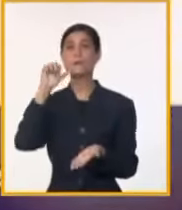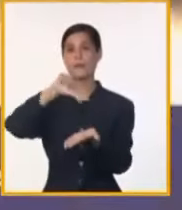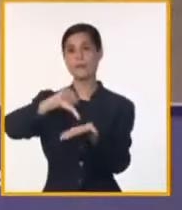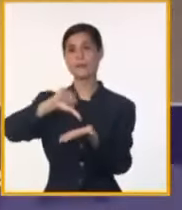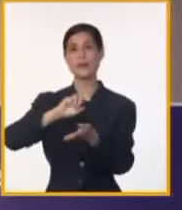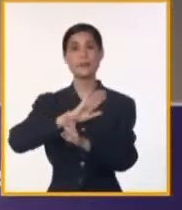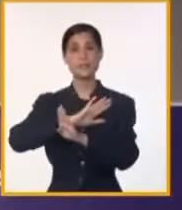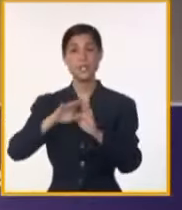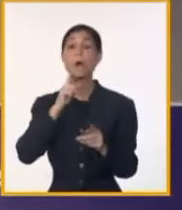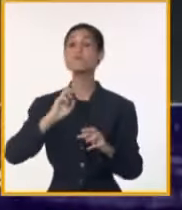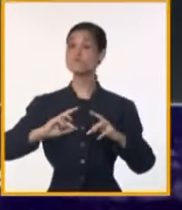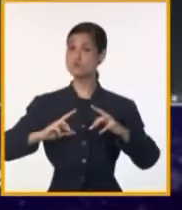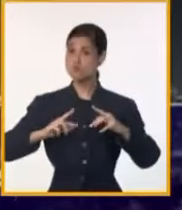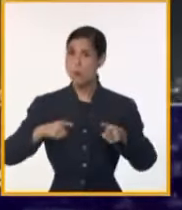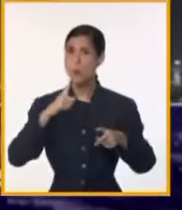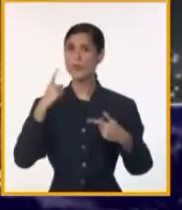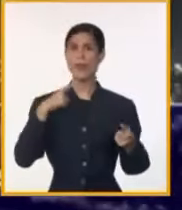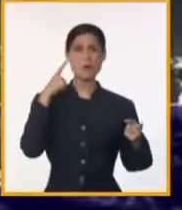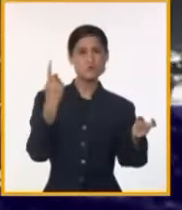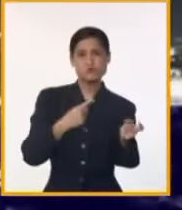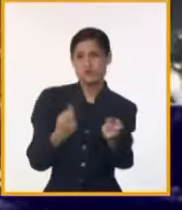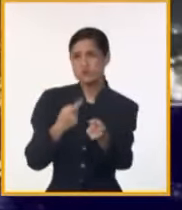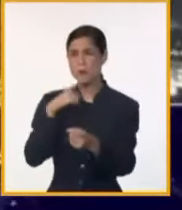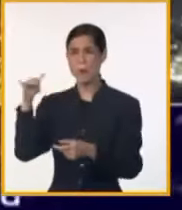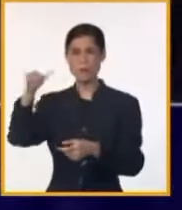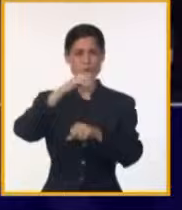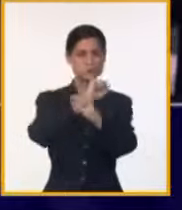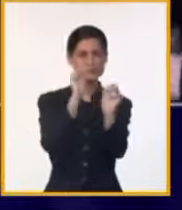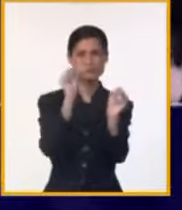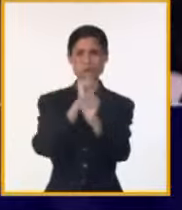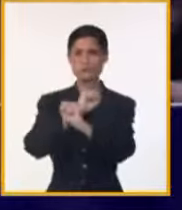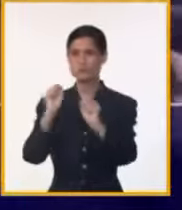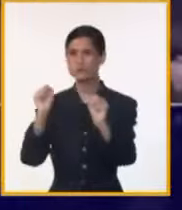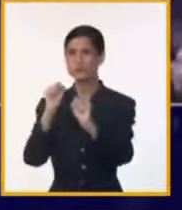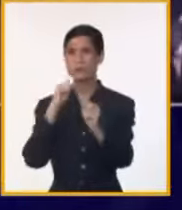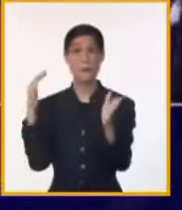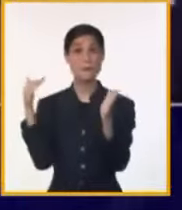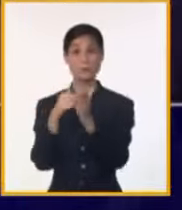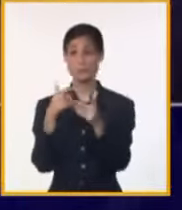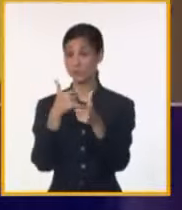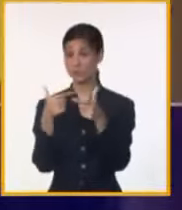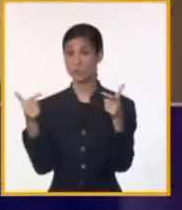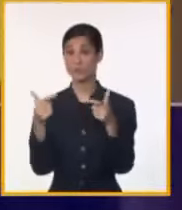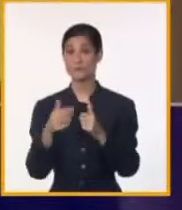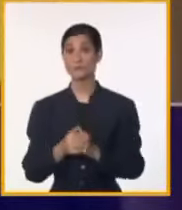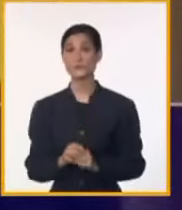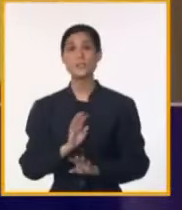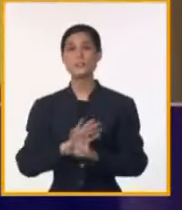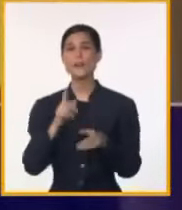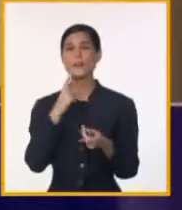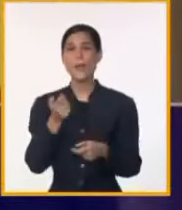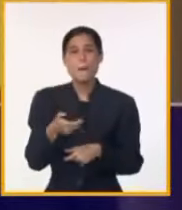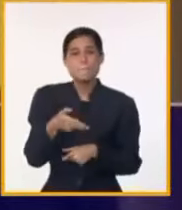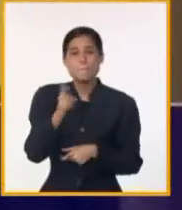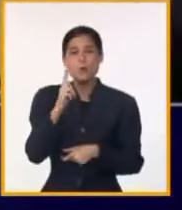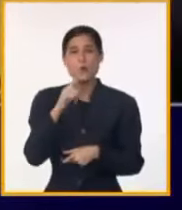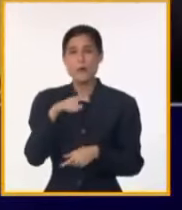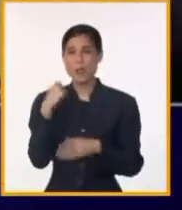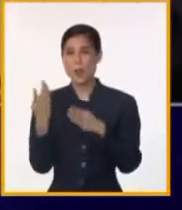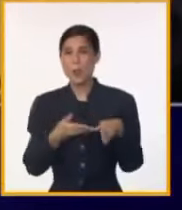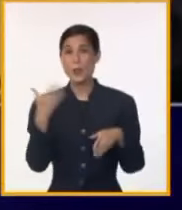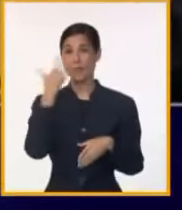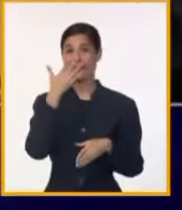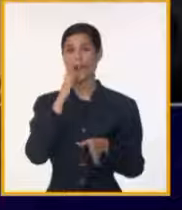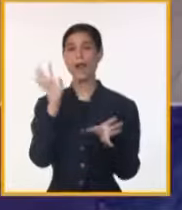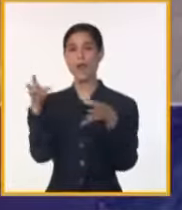volvió a hacerlo con cientos de misiles balísticos en respuesta al asesinato del líder de jamas Ismael jilla en Teherán